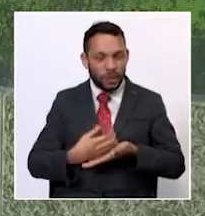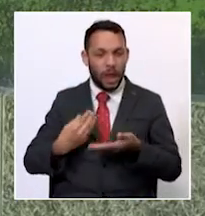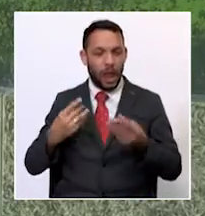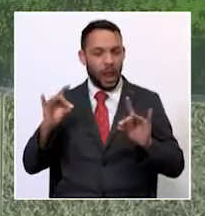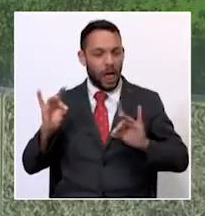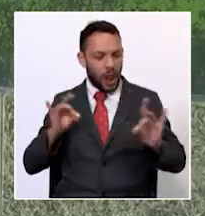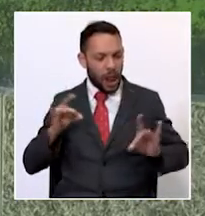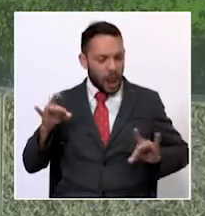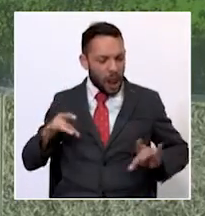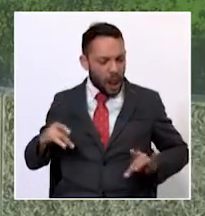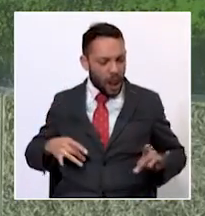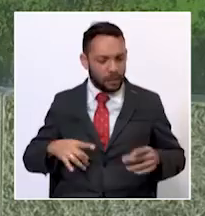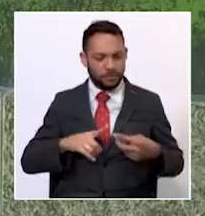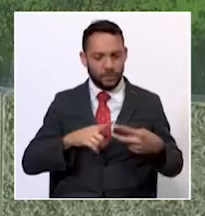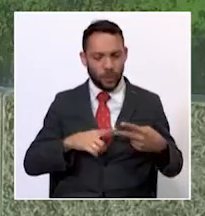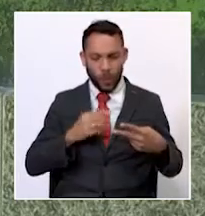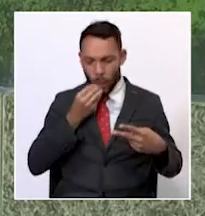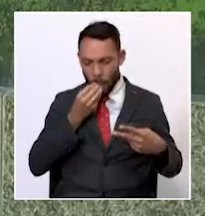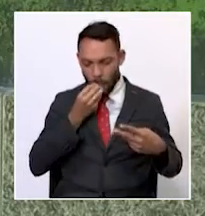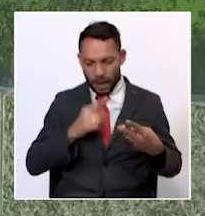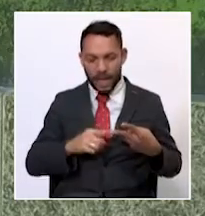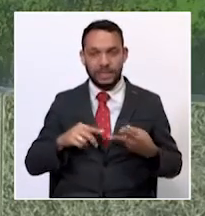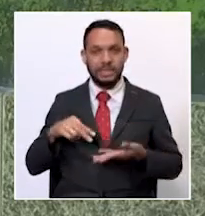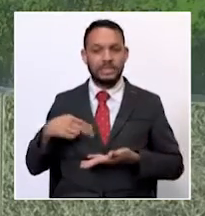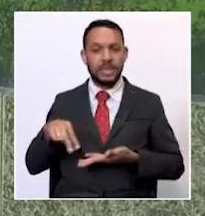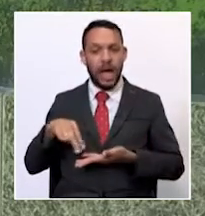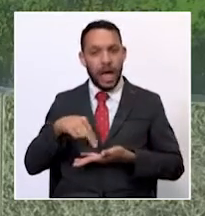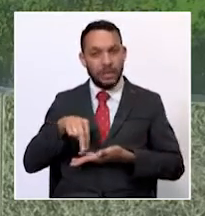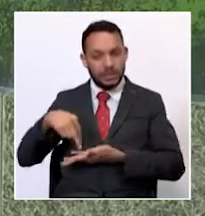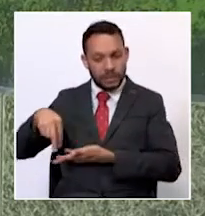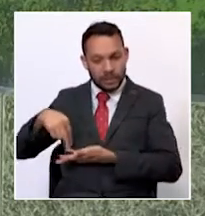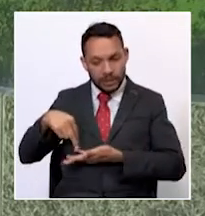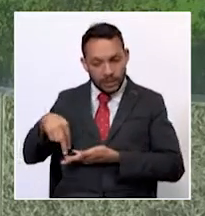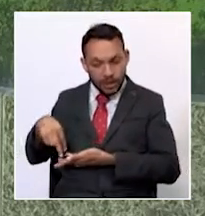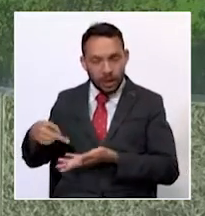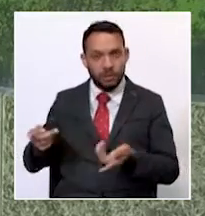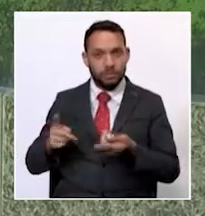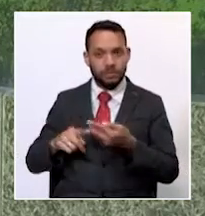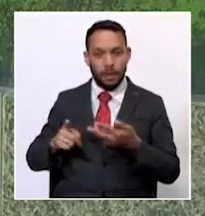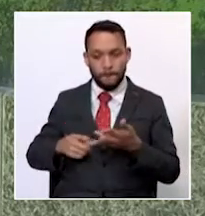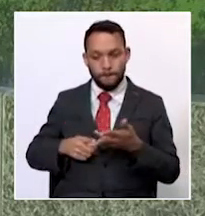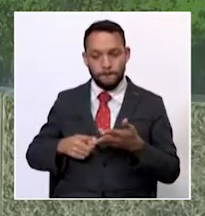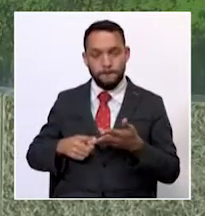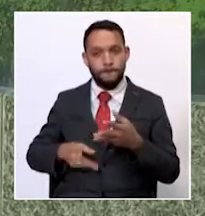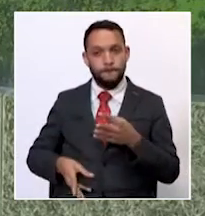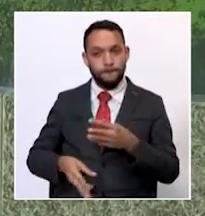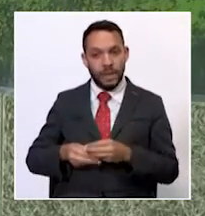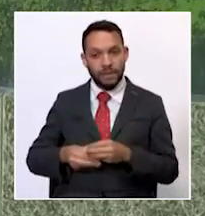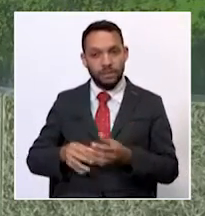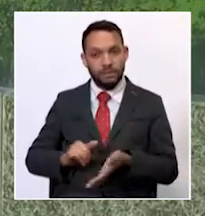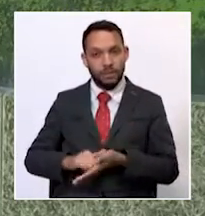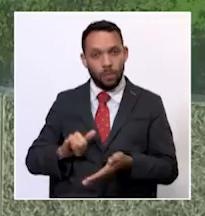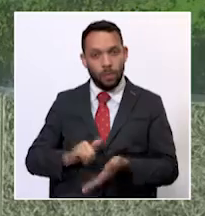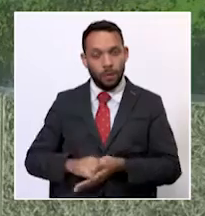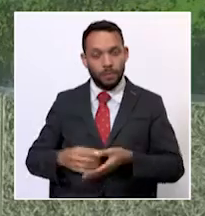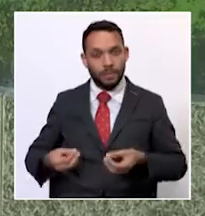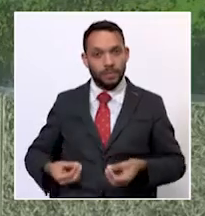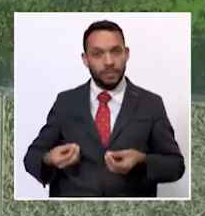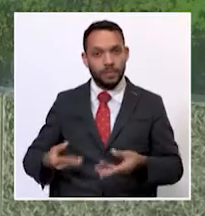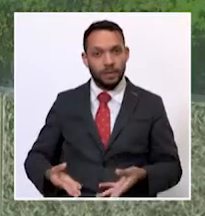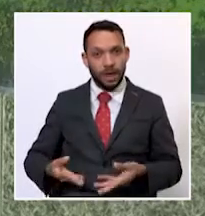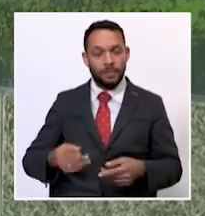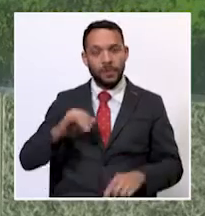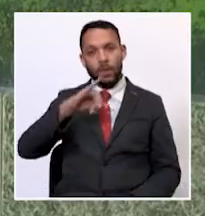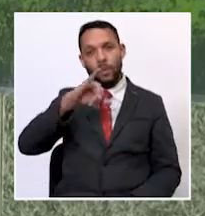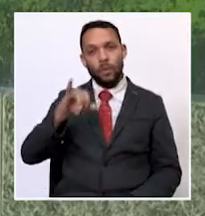medicina ayurveda, danzoterapia, pero para poder llevar a Juan José, el